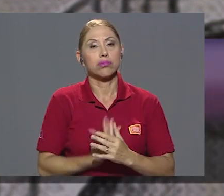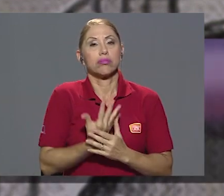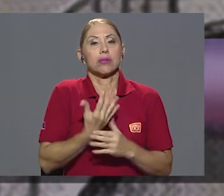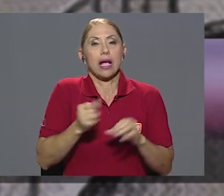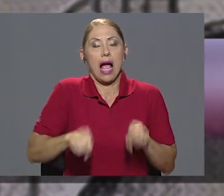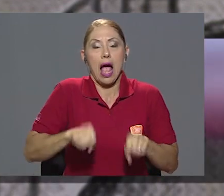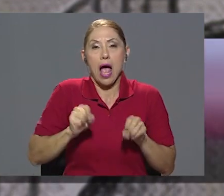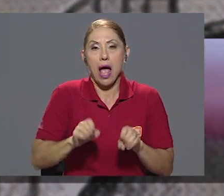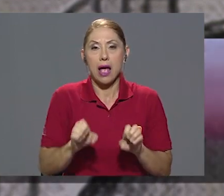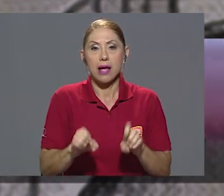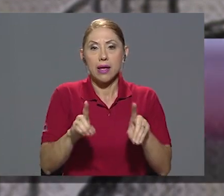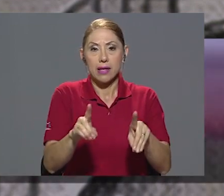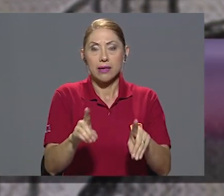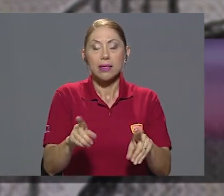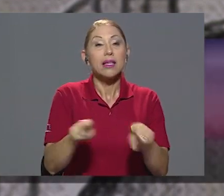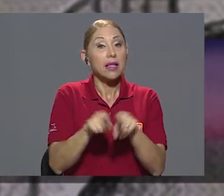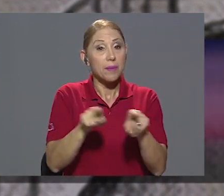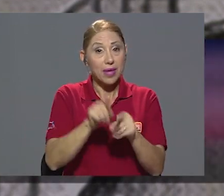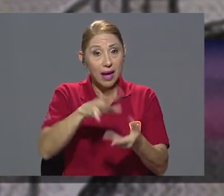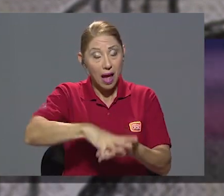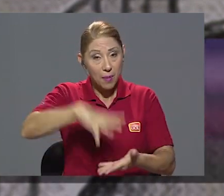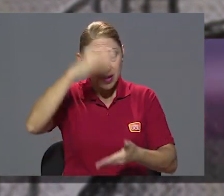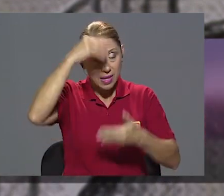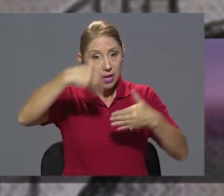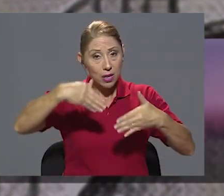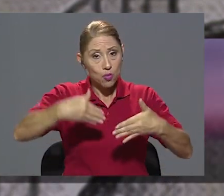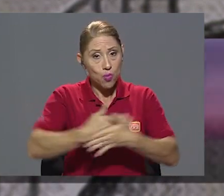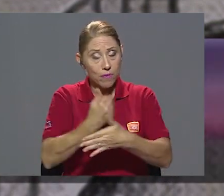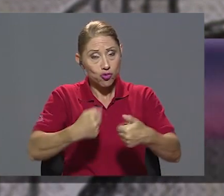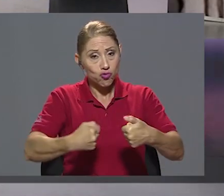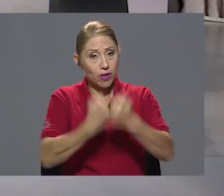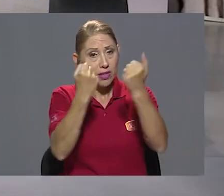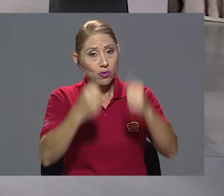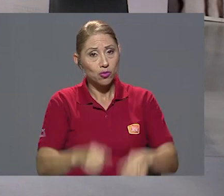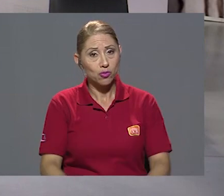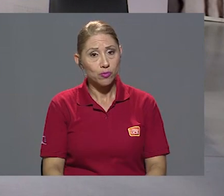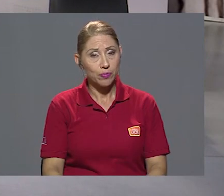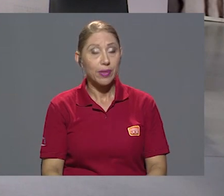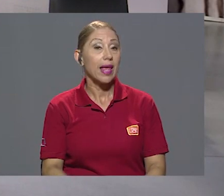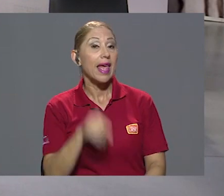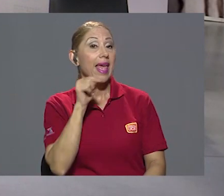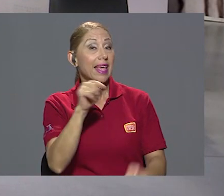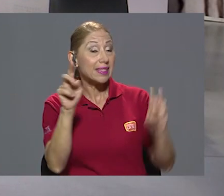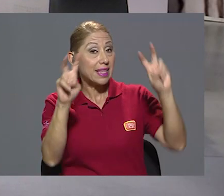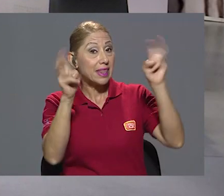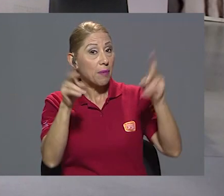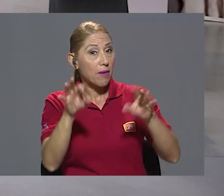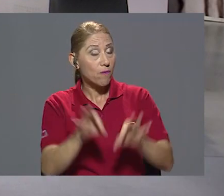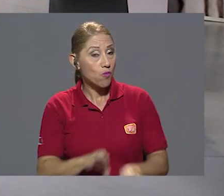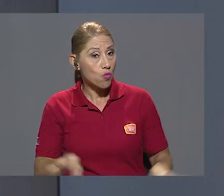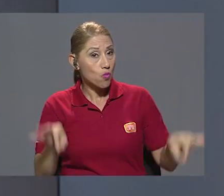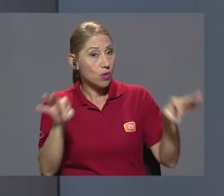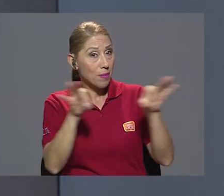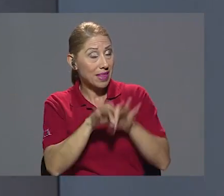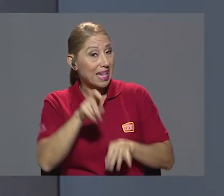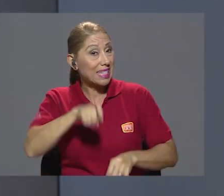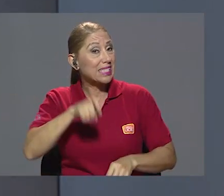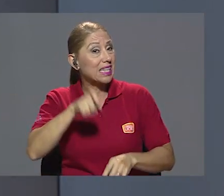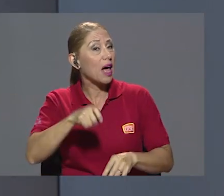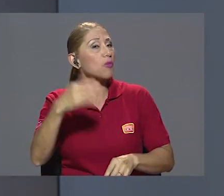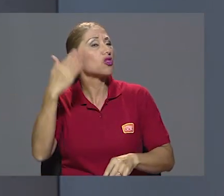ámbito pedagógico, y atender ahora los nuevos retos. Y en ese tema, fundamental lo que usted nos mencionaba ahora en la pausa, ¿verdad?, la hoja de